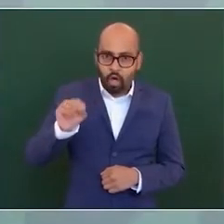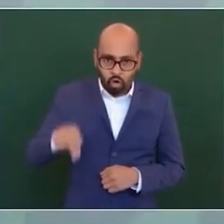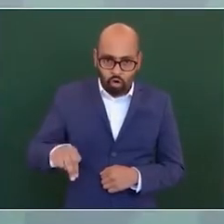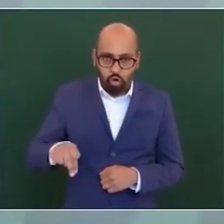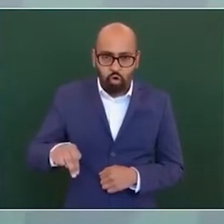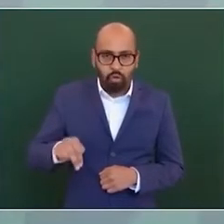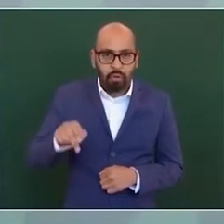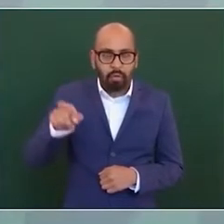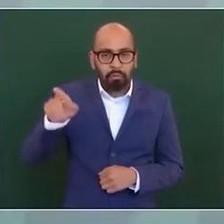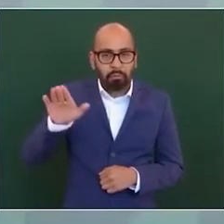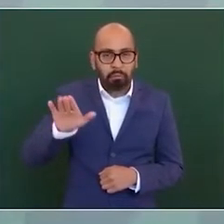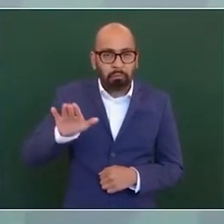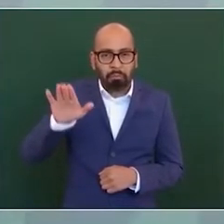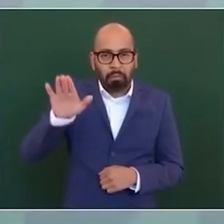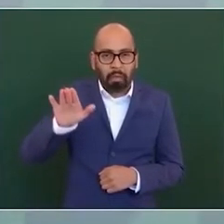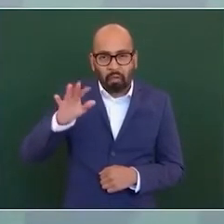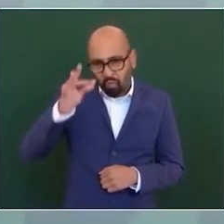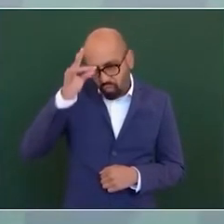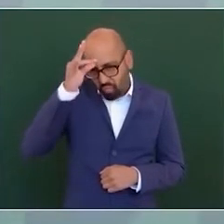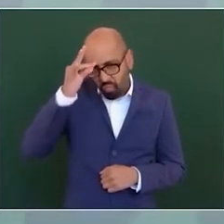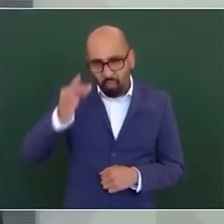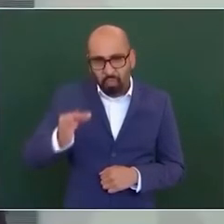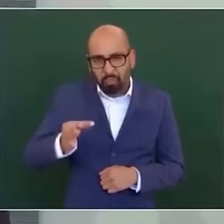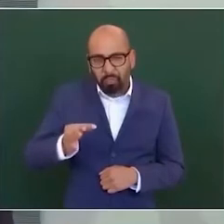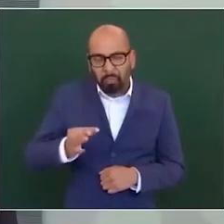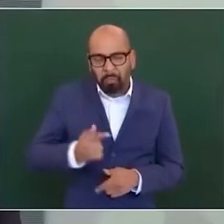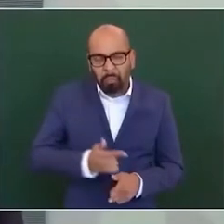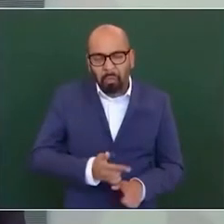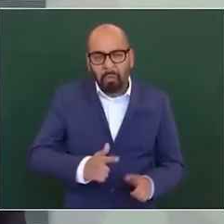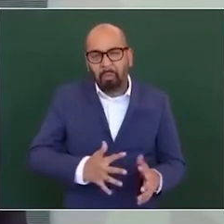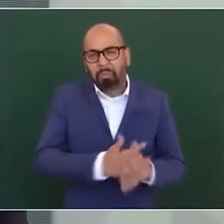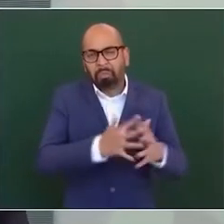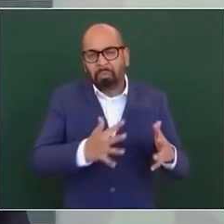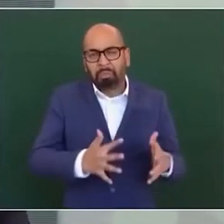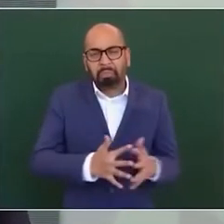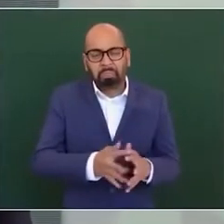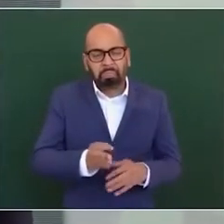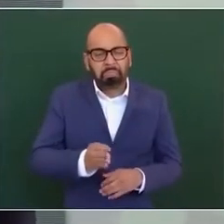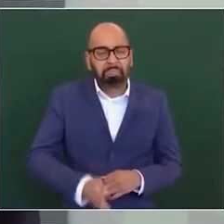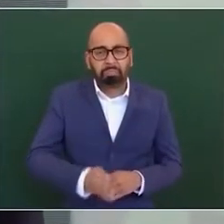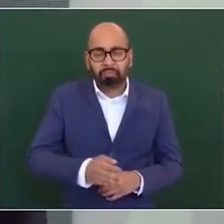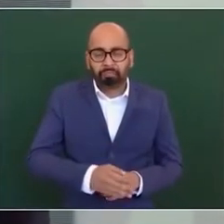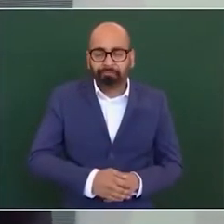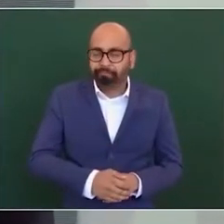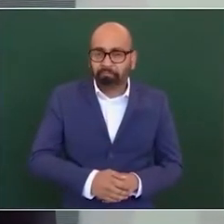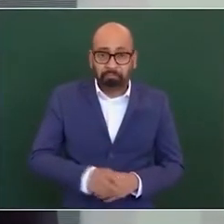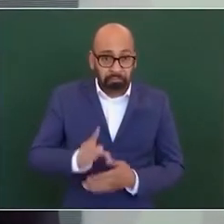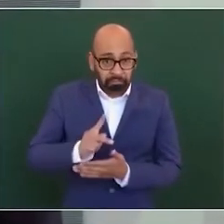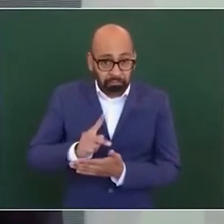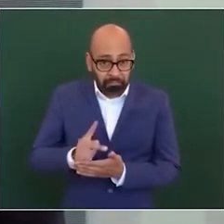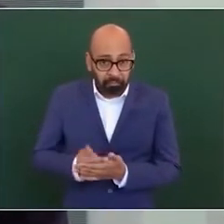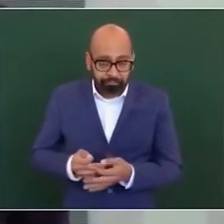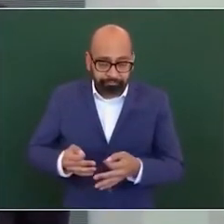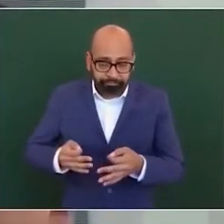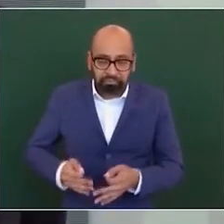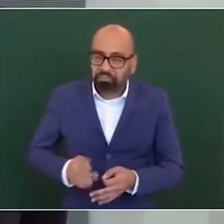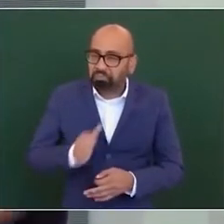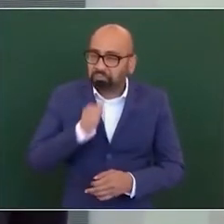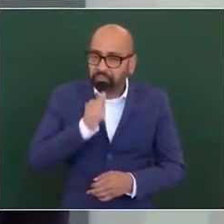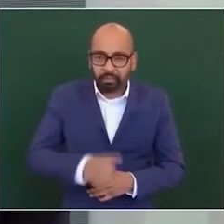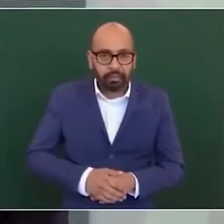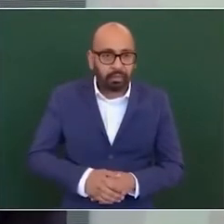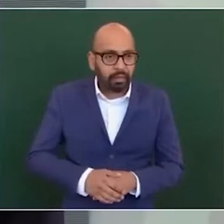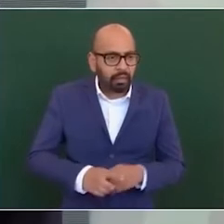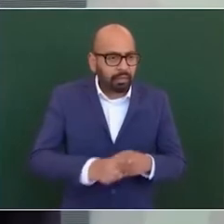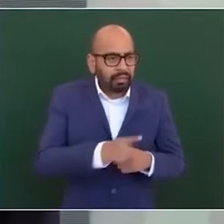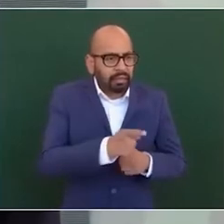a lo tonto al avispero, sin un plan, sin atender las